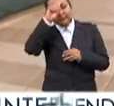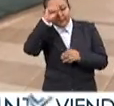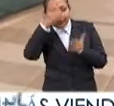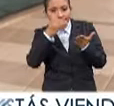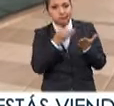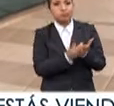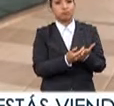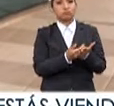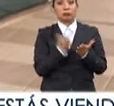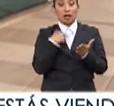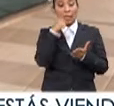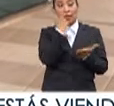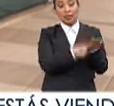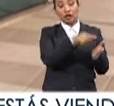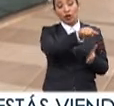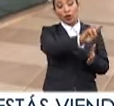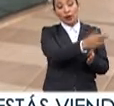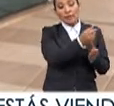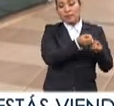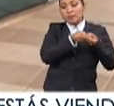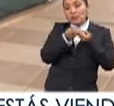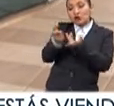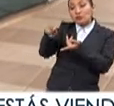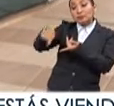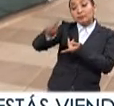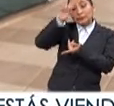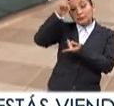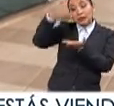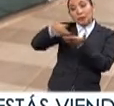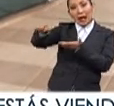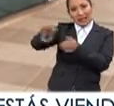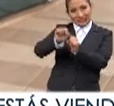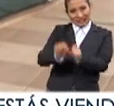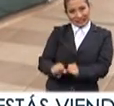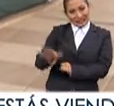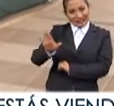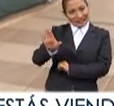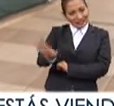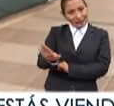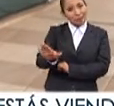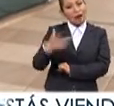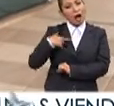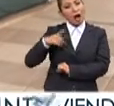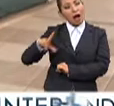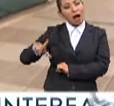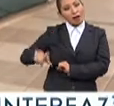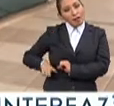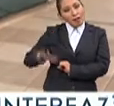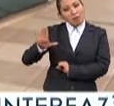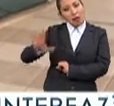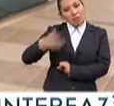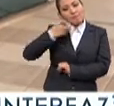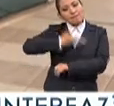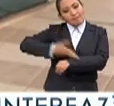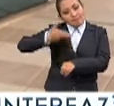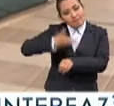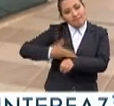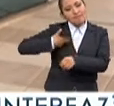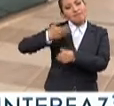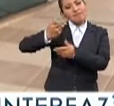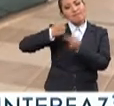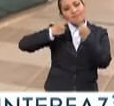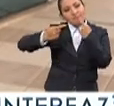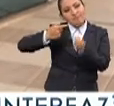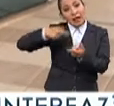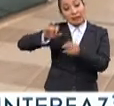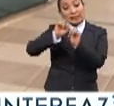que desde las universidades emanan para que el sistema público de gestión y el que